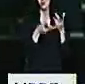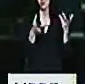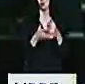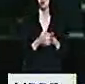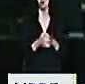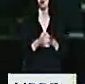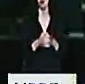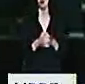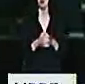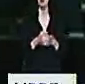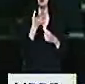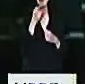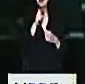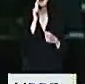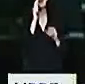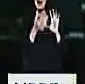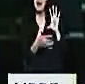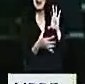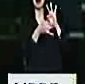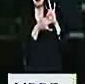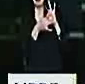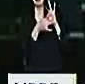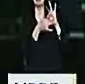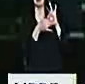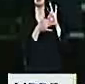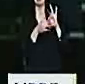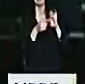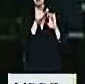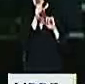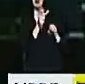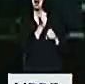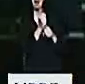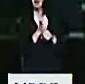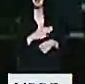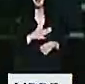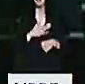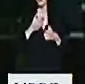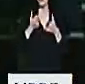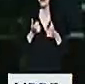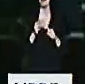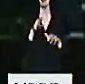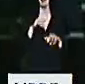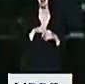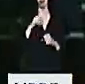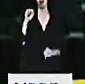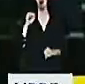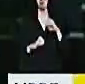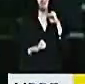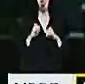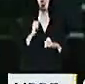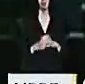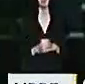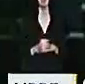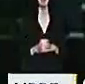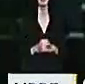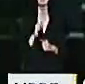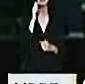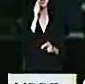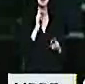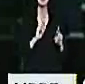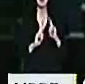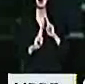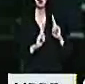empresa, porque eso también engancha el bienestar de mi colaborador o colaboradora en la empresa. Es una